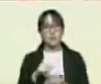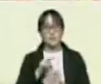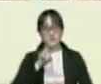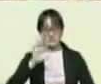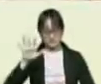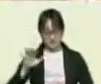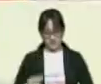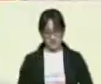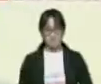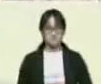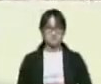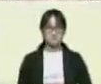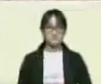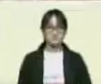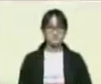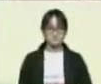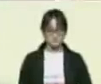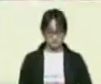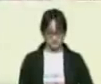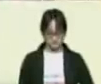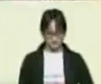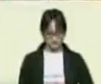2025.